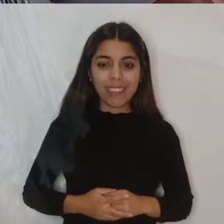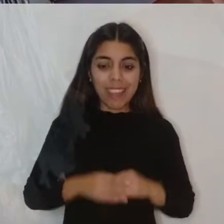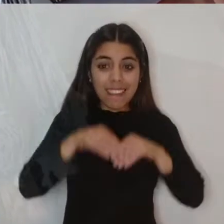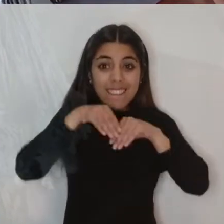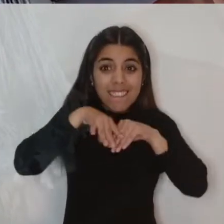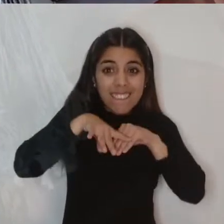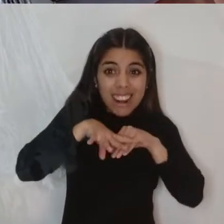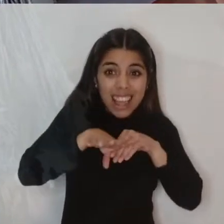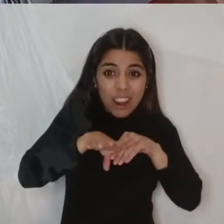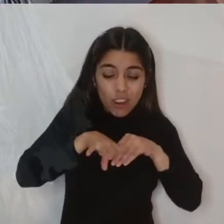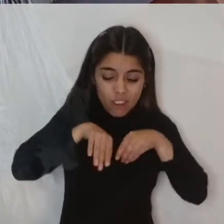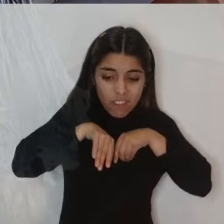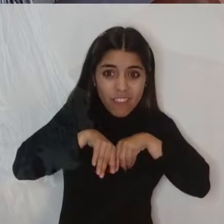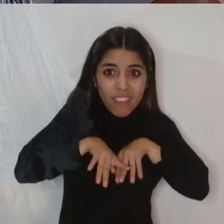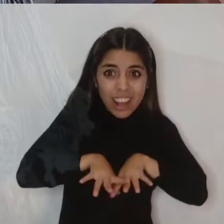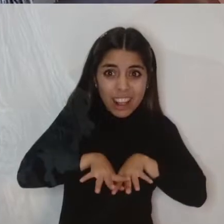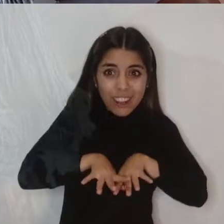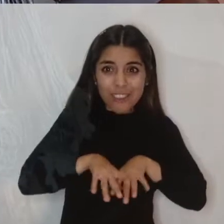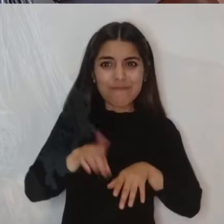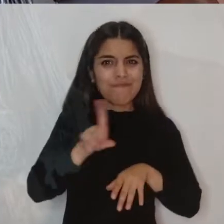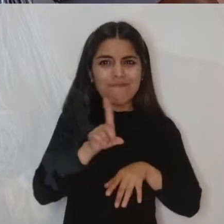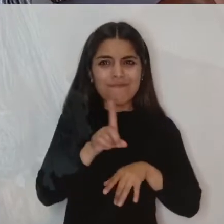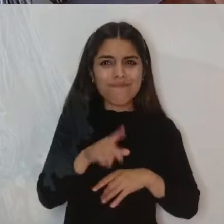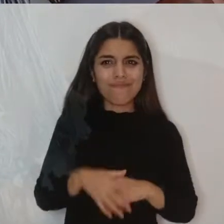No, si tiene su. Ahí no, mamá.